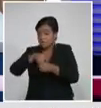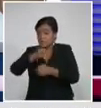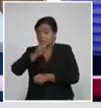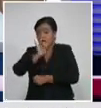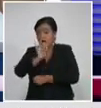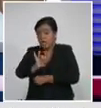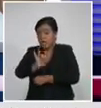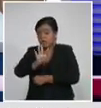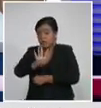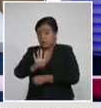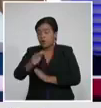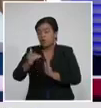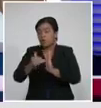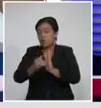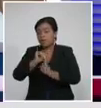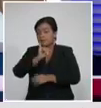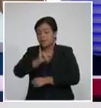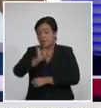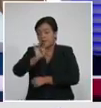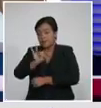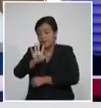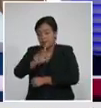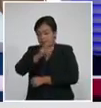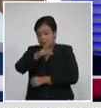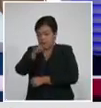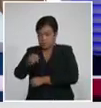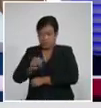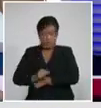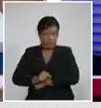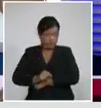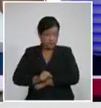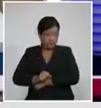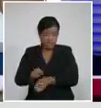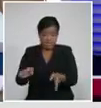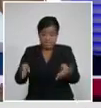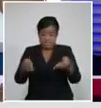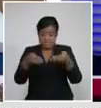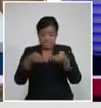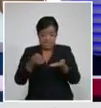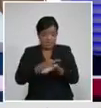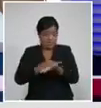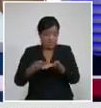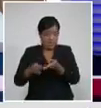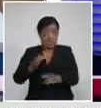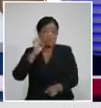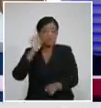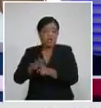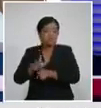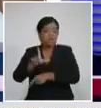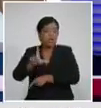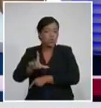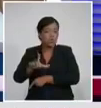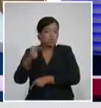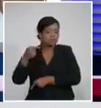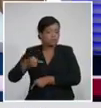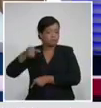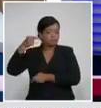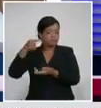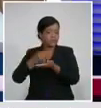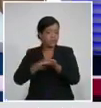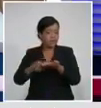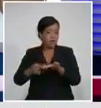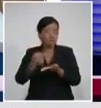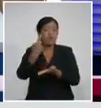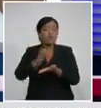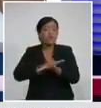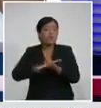74.665 voluntarios. Ya al cierre de esta semana, comenzó el lunes de la semana pasada, y en una semana se han